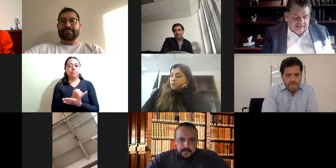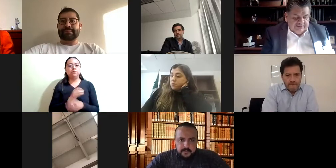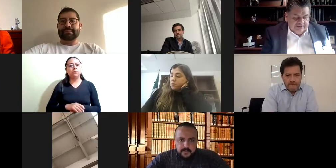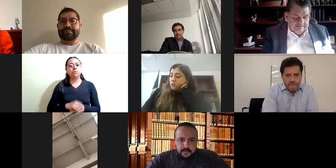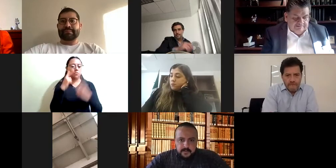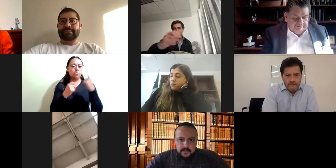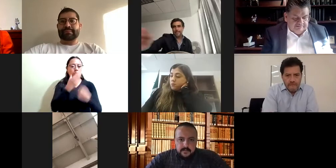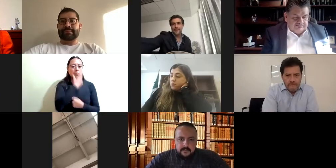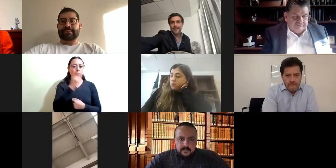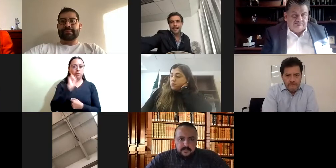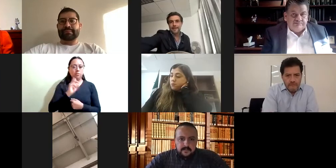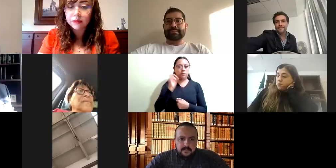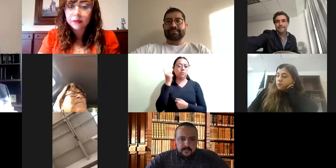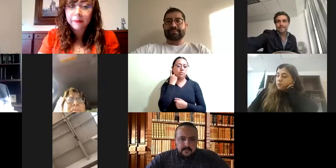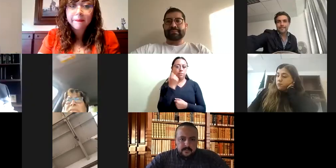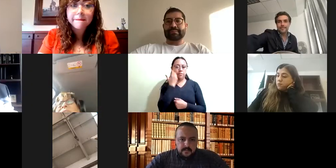de la palabra?